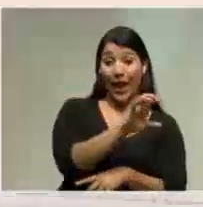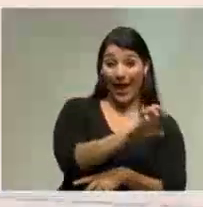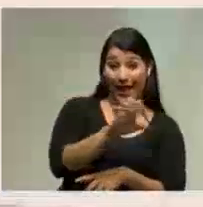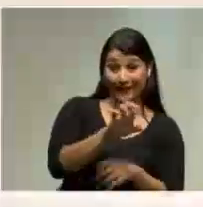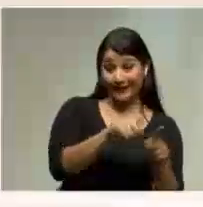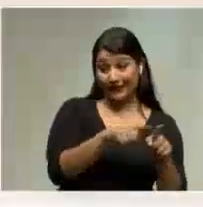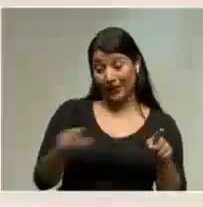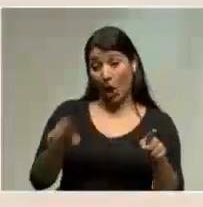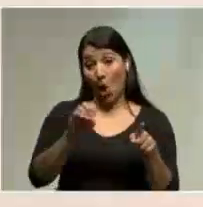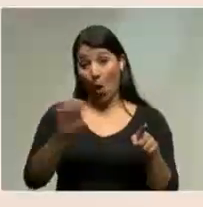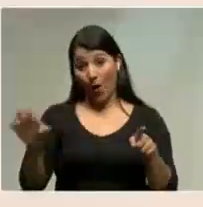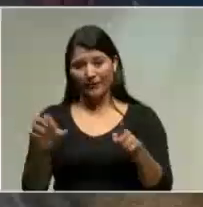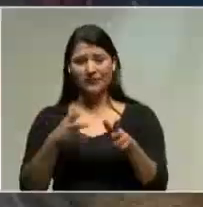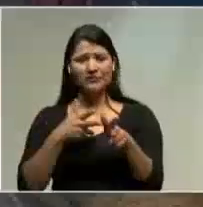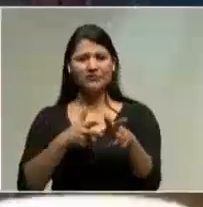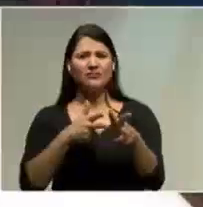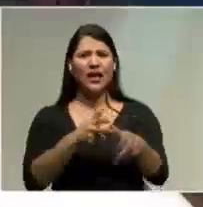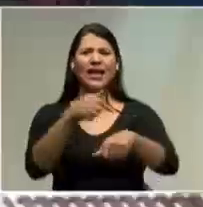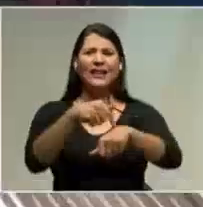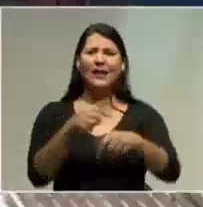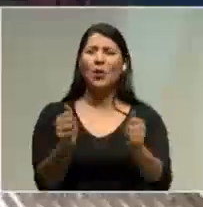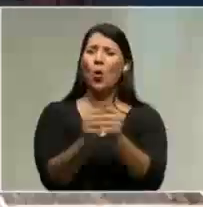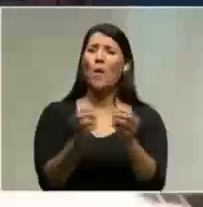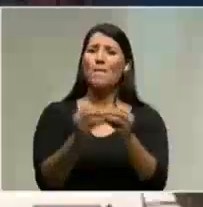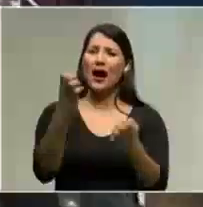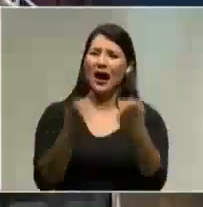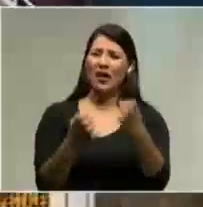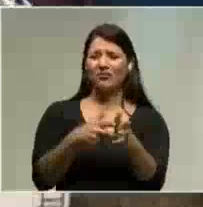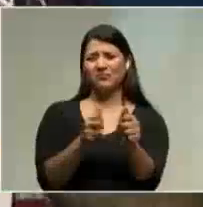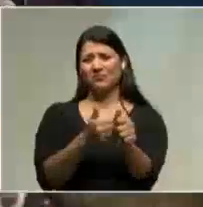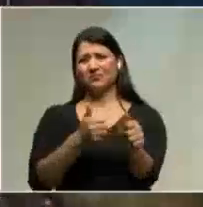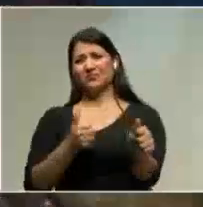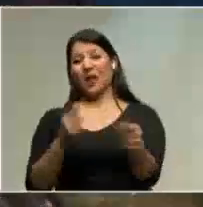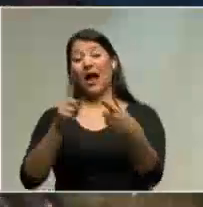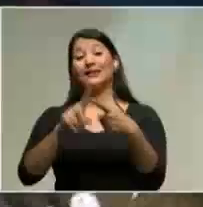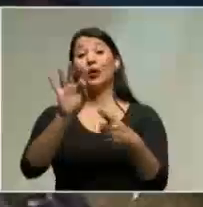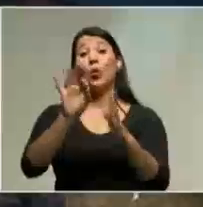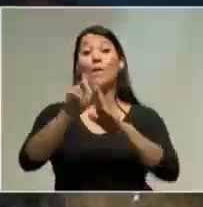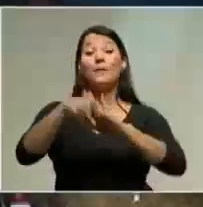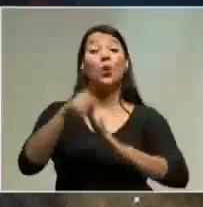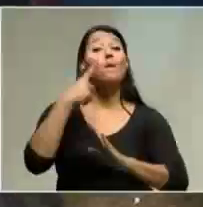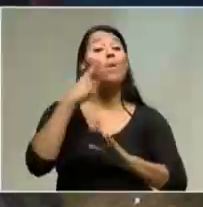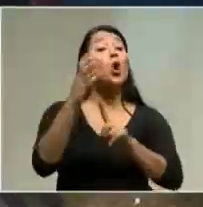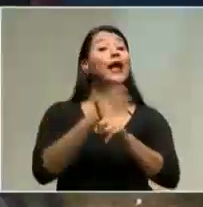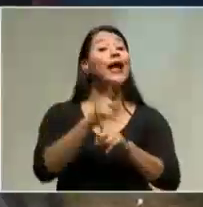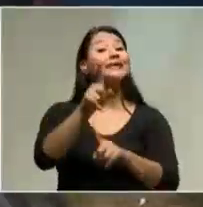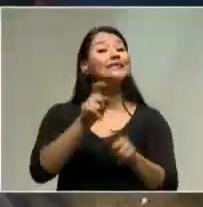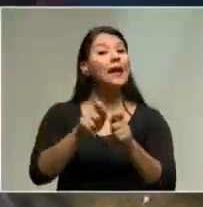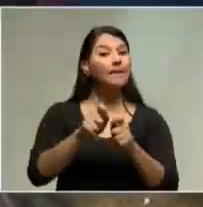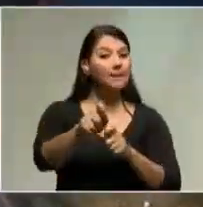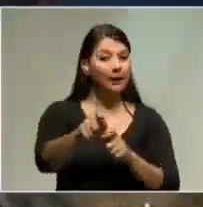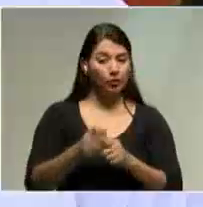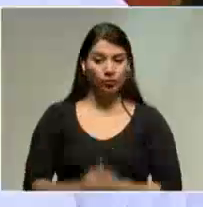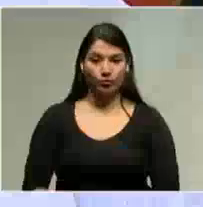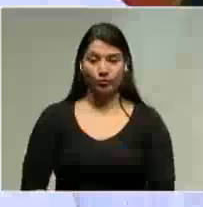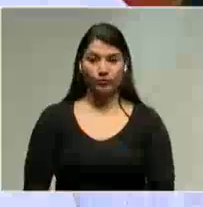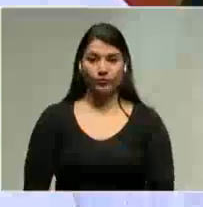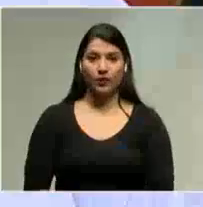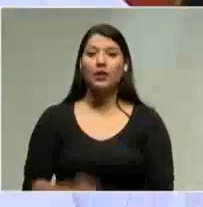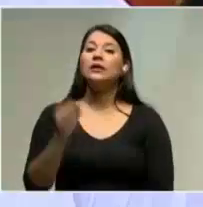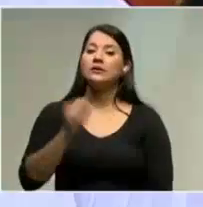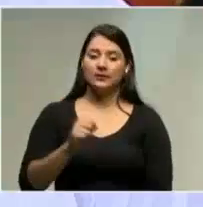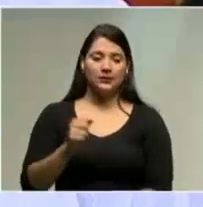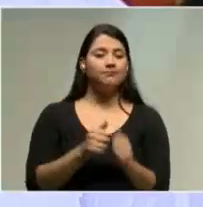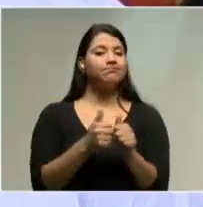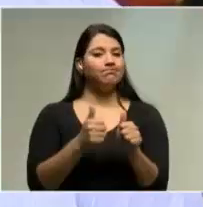este-oeste, el atasco en hora pico genera en promedio un atraso de hasta 9 minutos por cada 100 metros de tramo. Sí, hay un